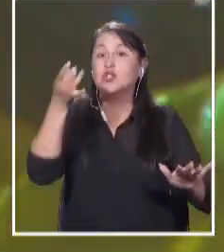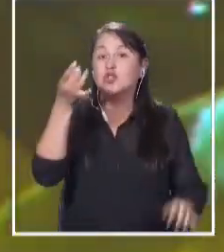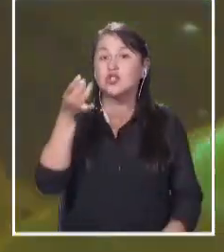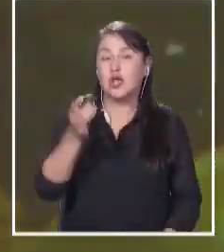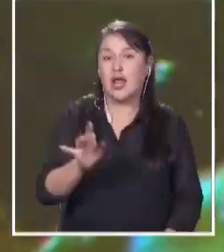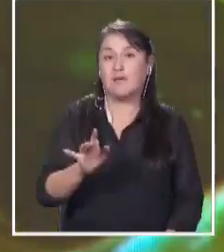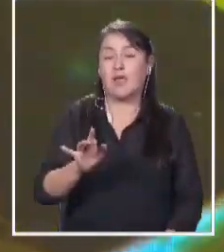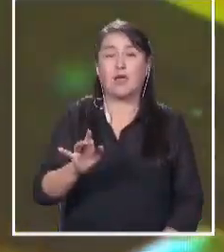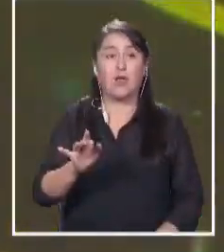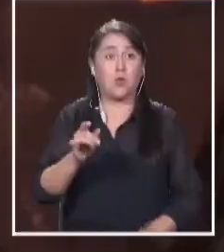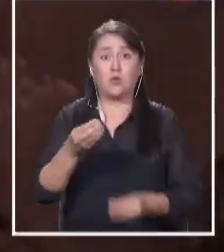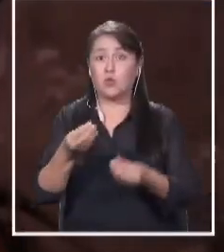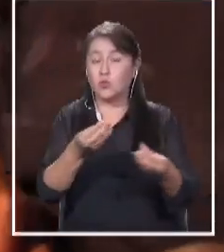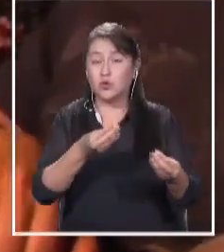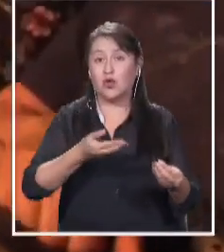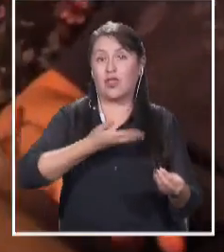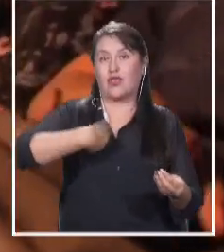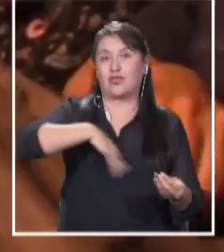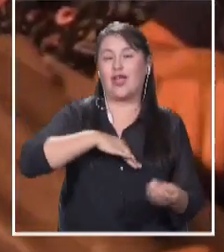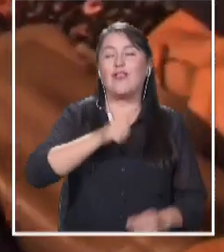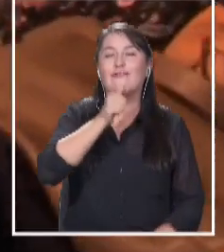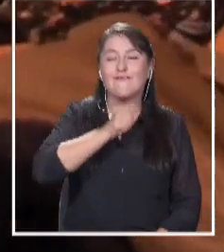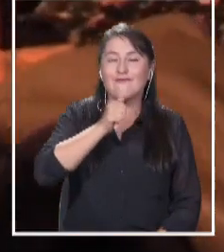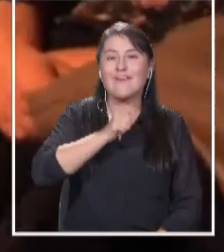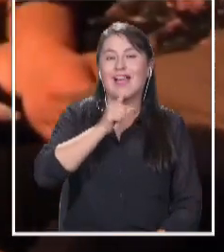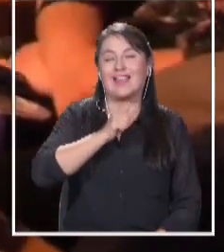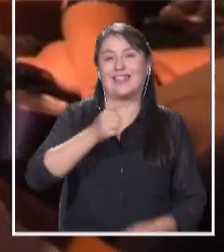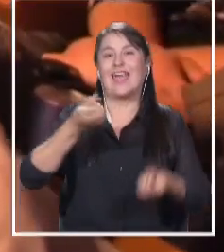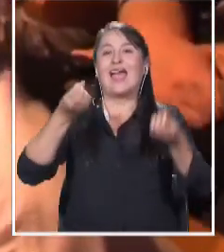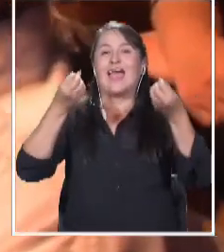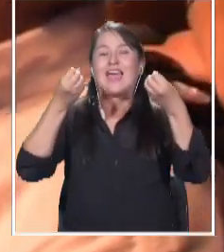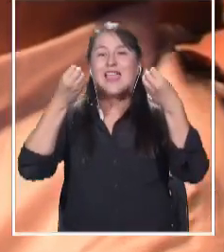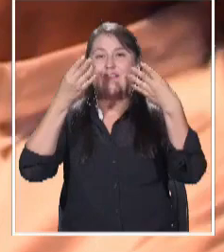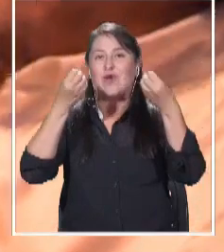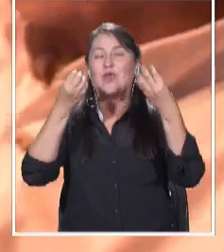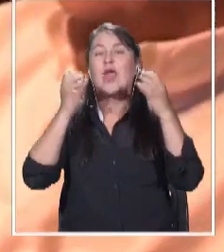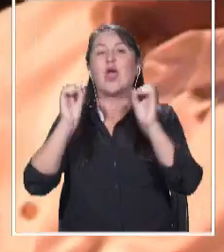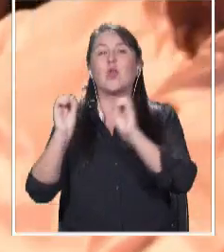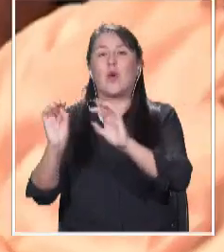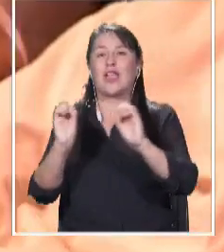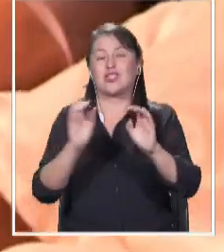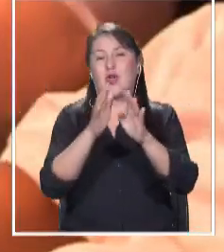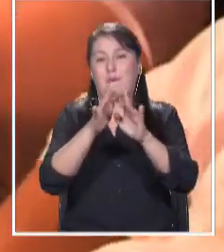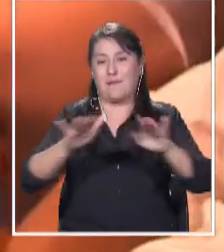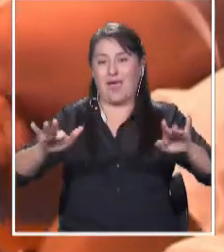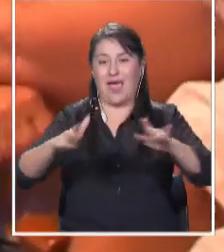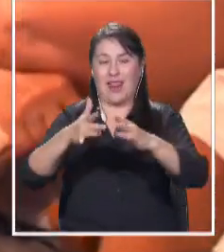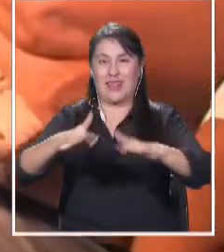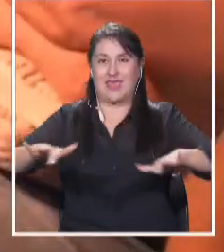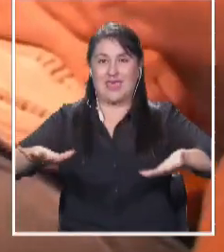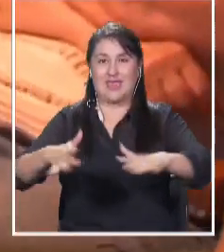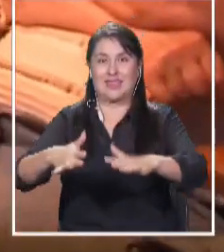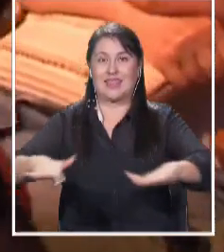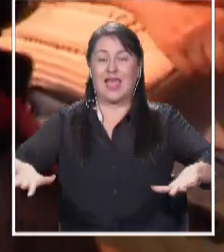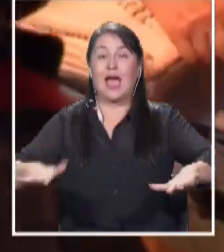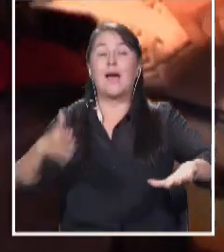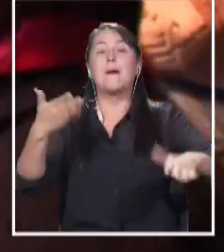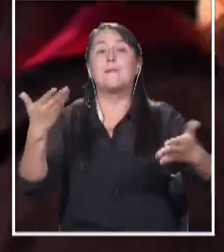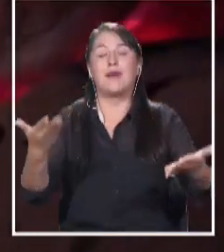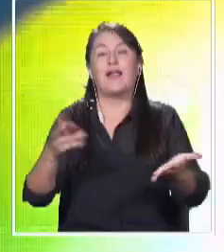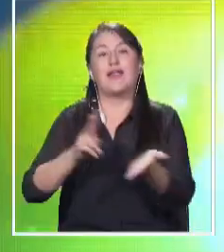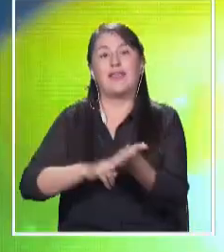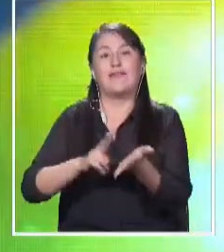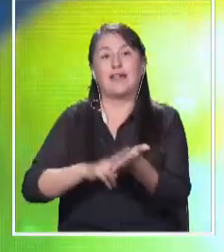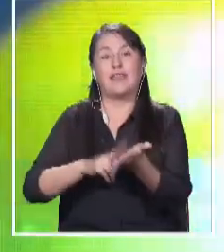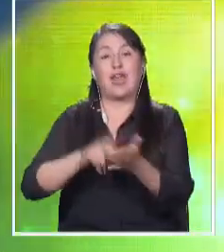de nosotros ya somos muy conscientes de que hace falta una educación marina. Ahora vamos a enfocarnos en hacer una buena educación marina para que realmente cumpla el objetivo